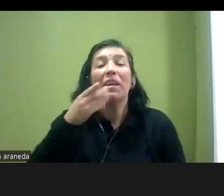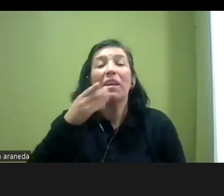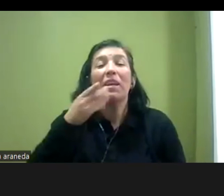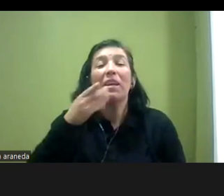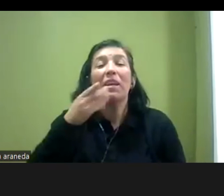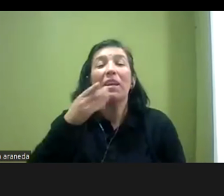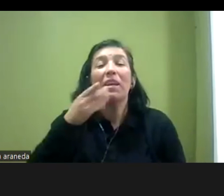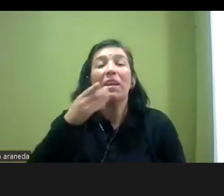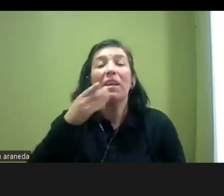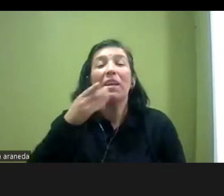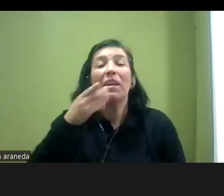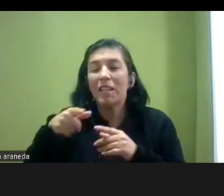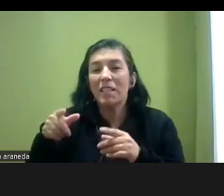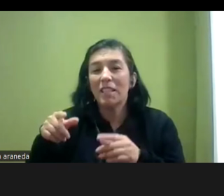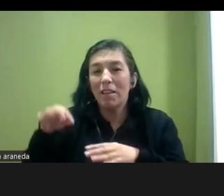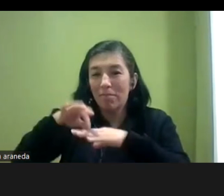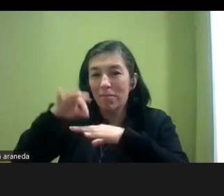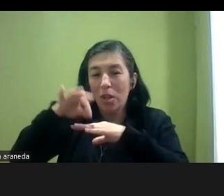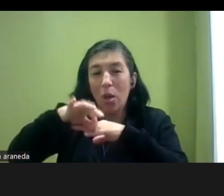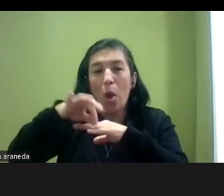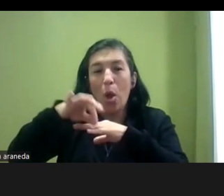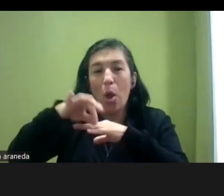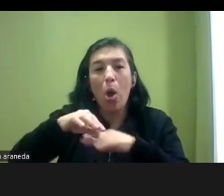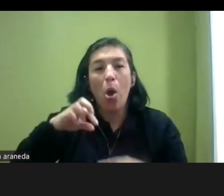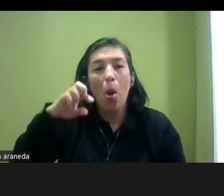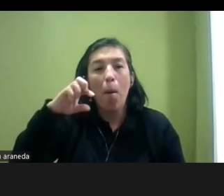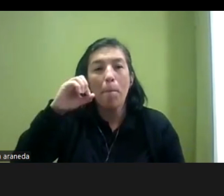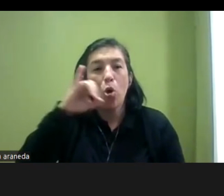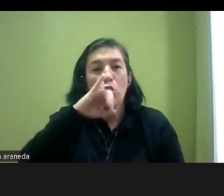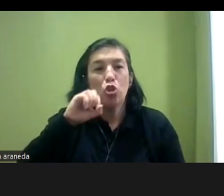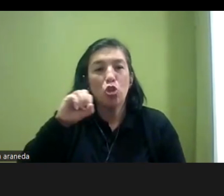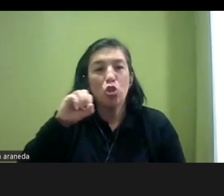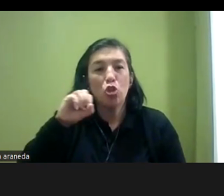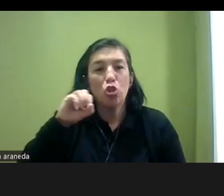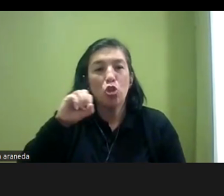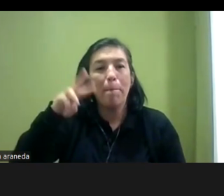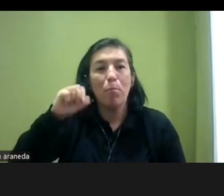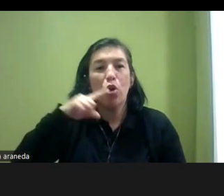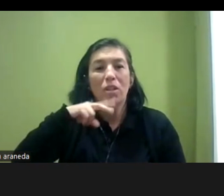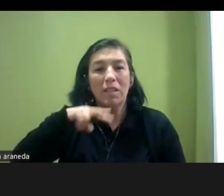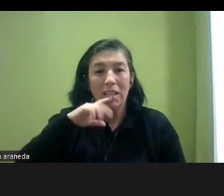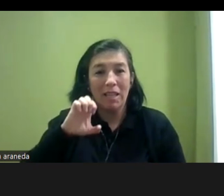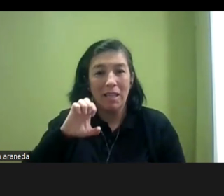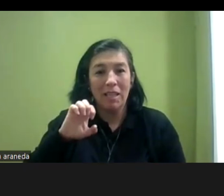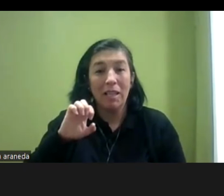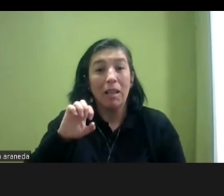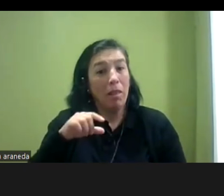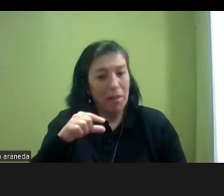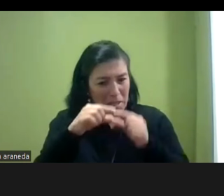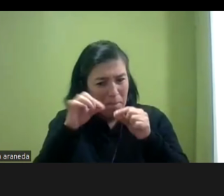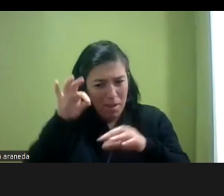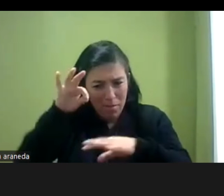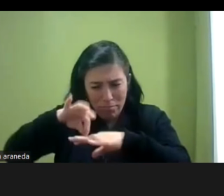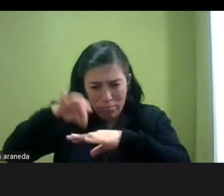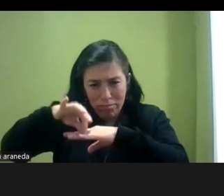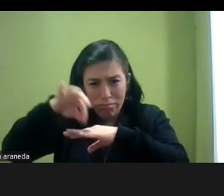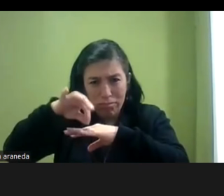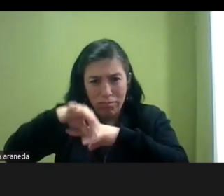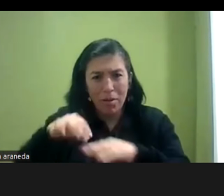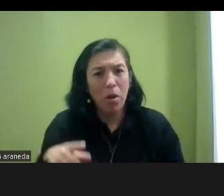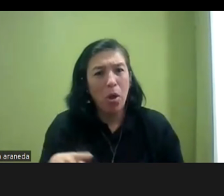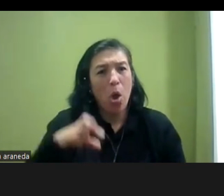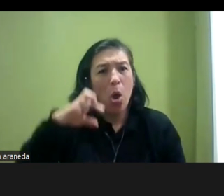monte. Oh, mira tú qué interesante. De semillas de pozo al monte. Que el pozo al monte